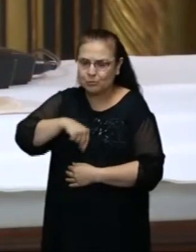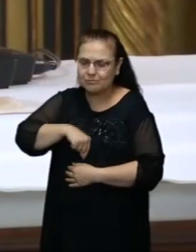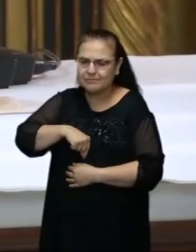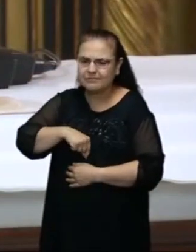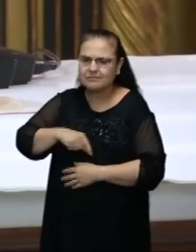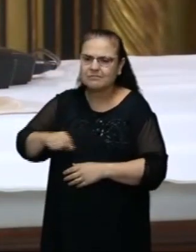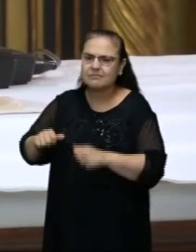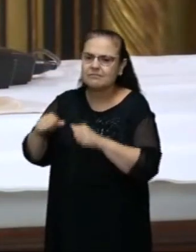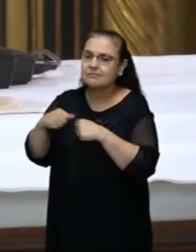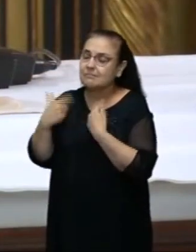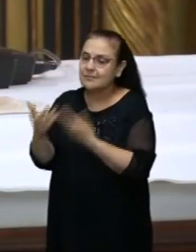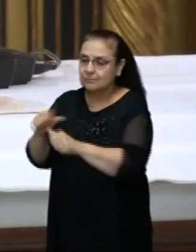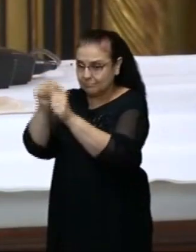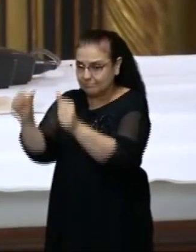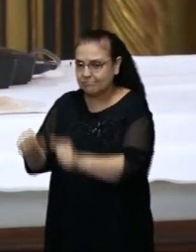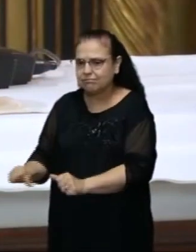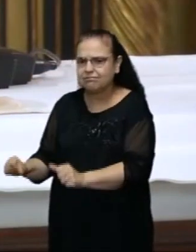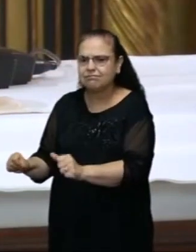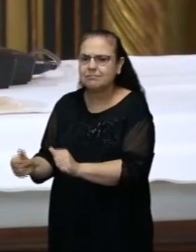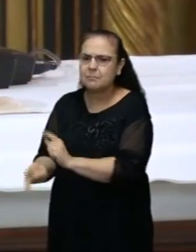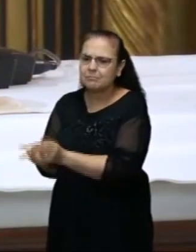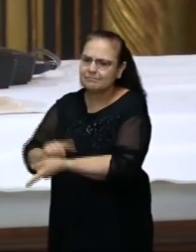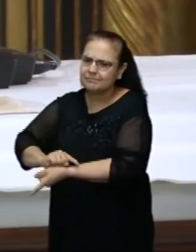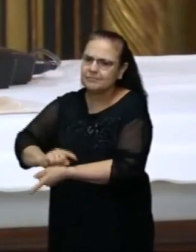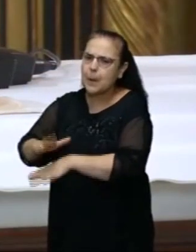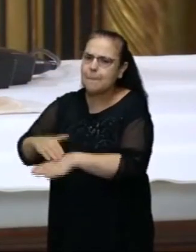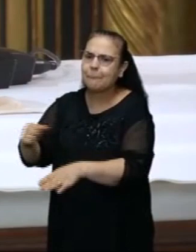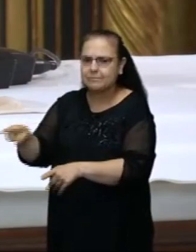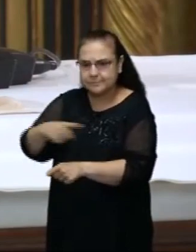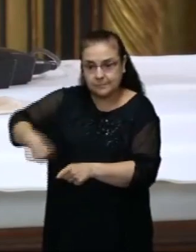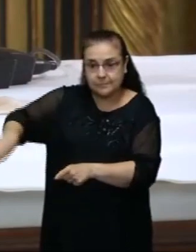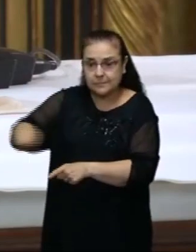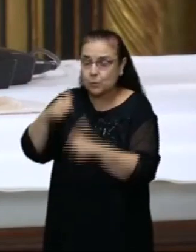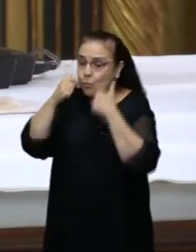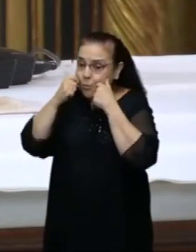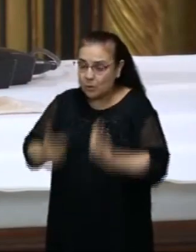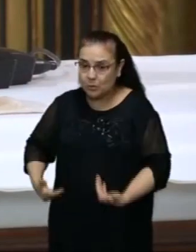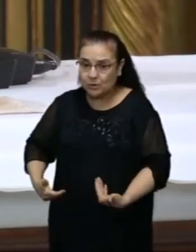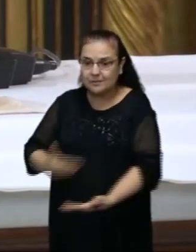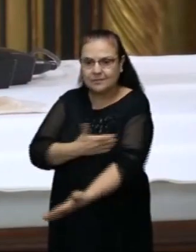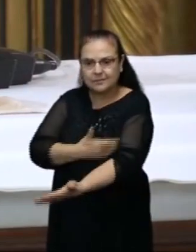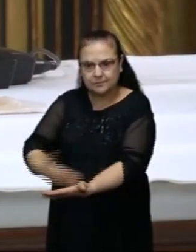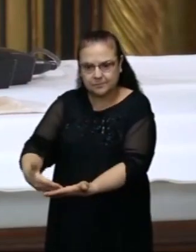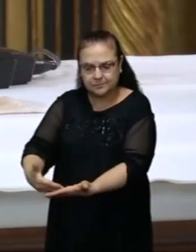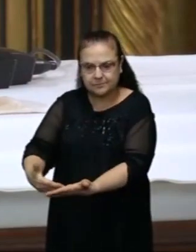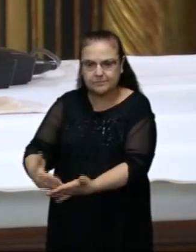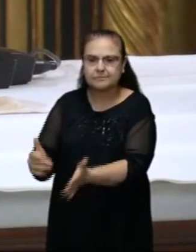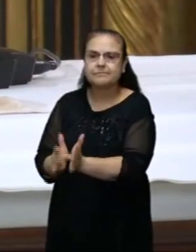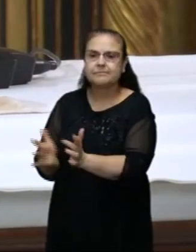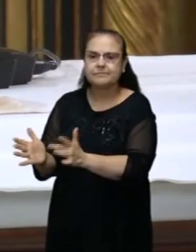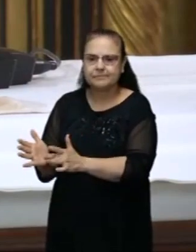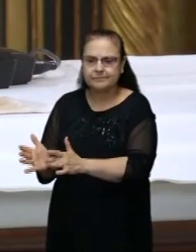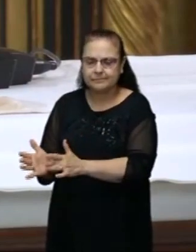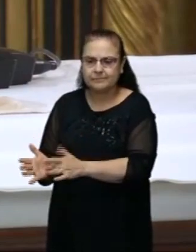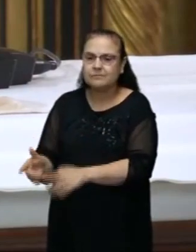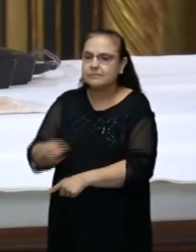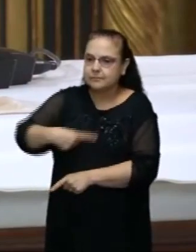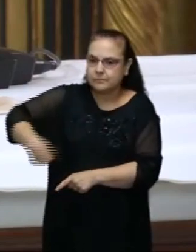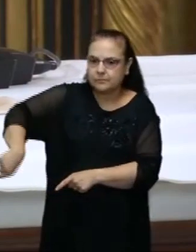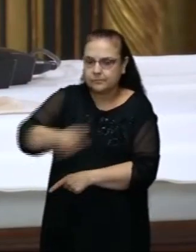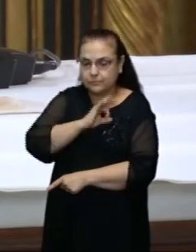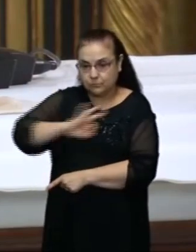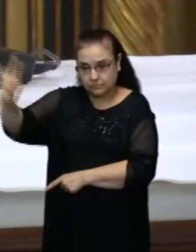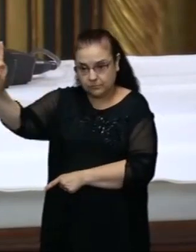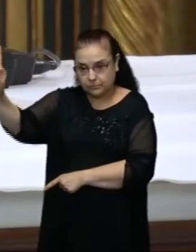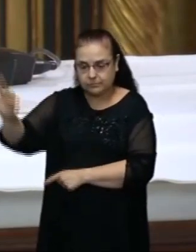Espíritu, de manera que se conviertan para nosotros en el cuerpo y la sangre de